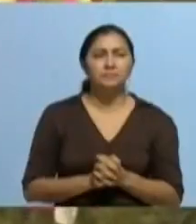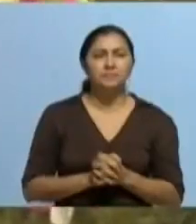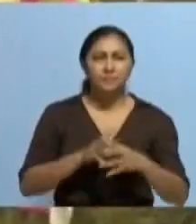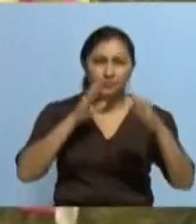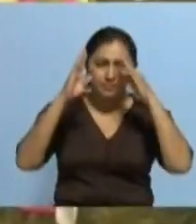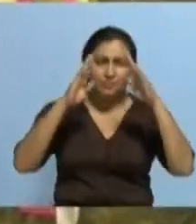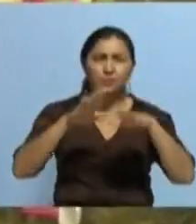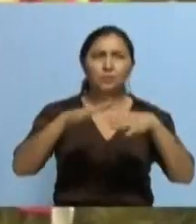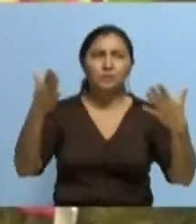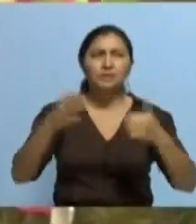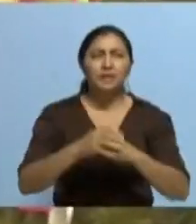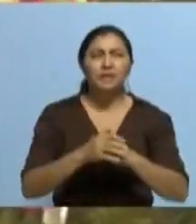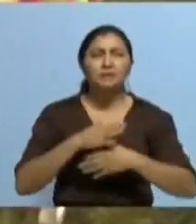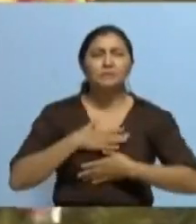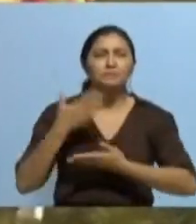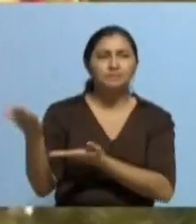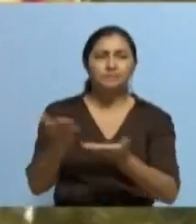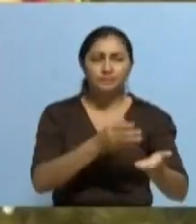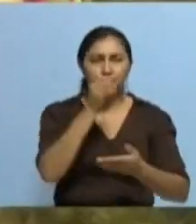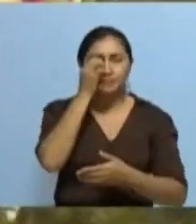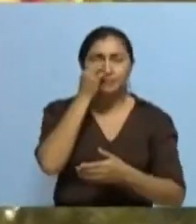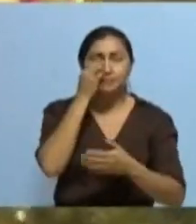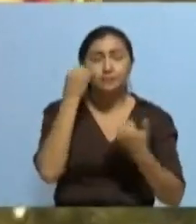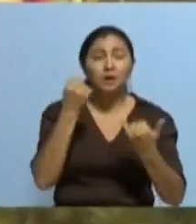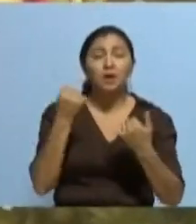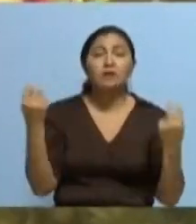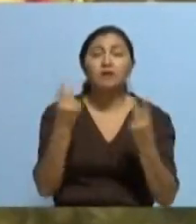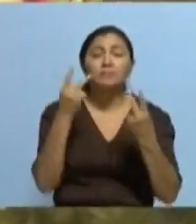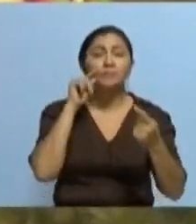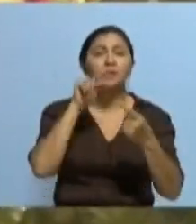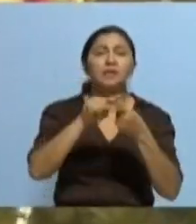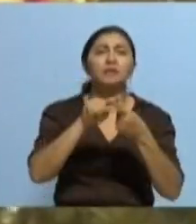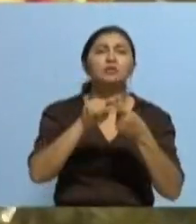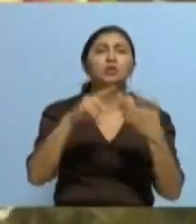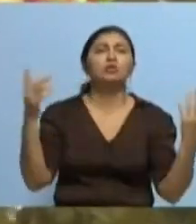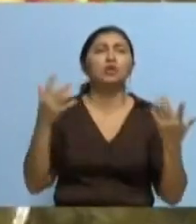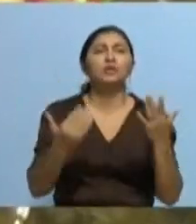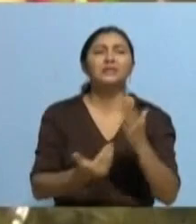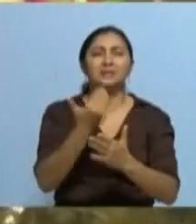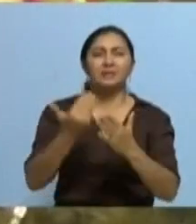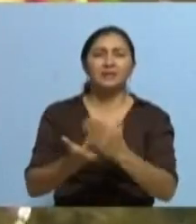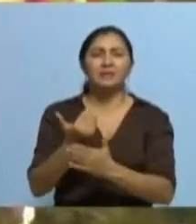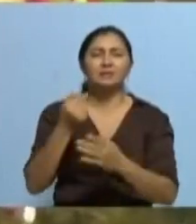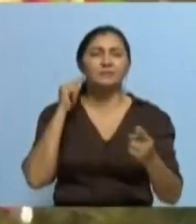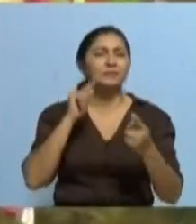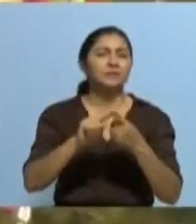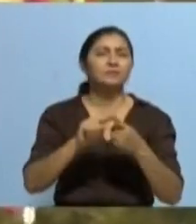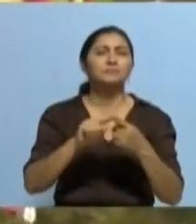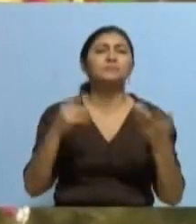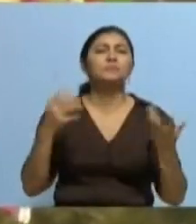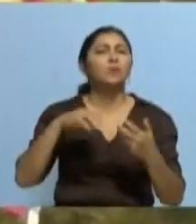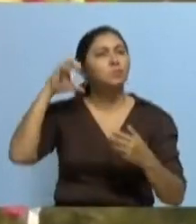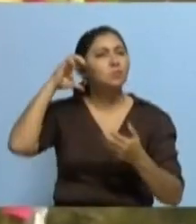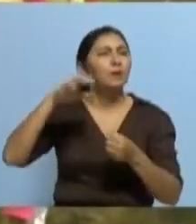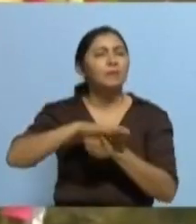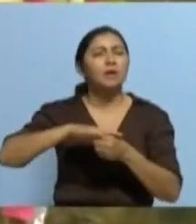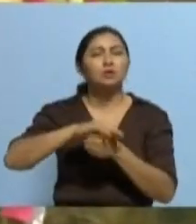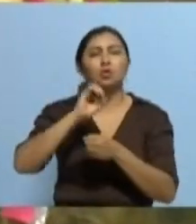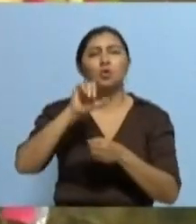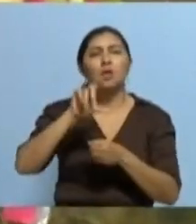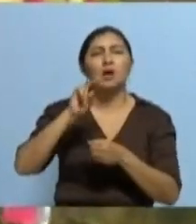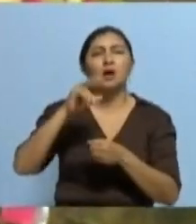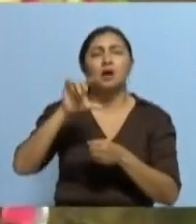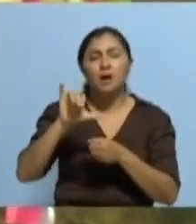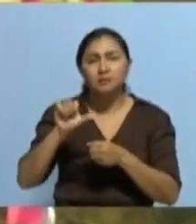¿Cómo están? Les doy una cordial bienvenida. Estamos en vivo y en directo en Tendencias. Estoy en este momento en el barrio Olaya, la ciudad